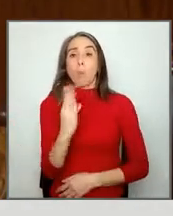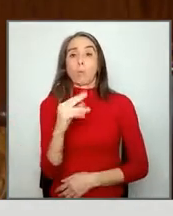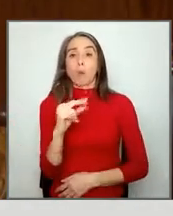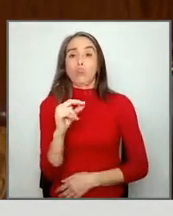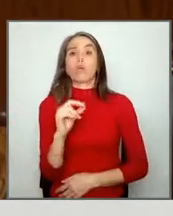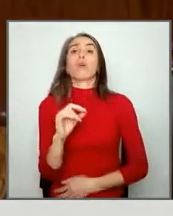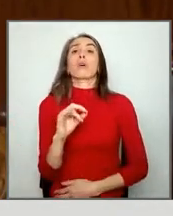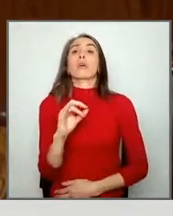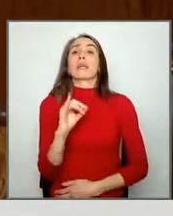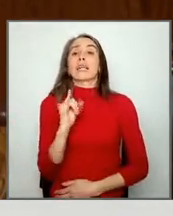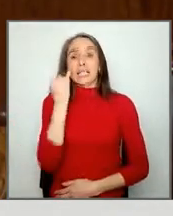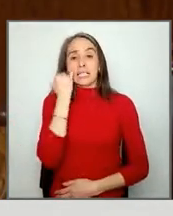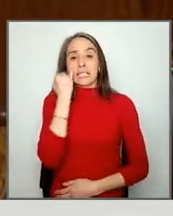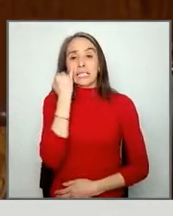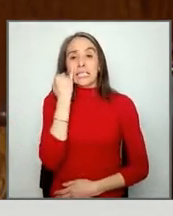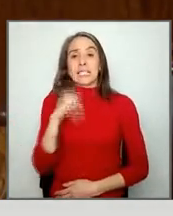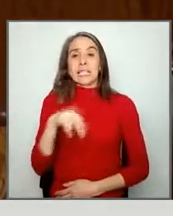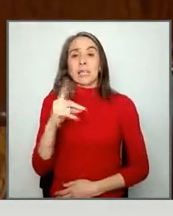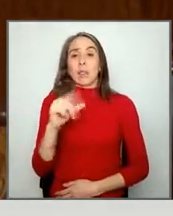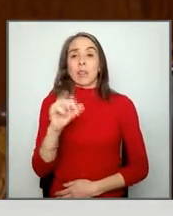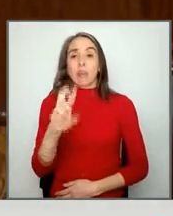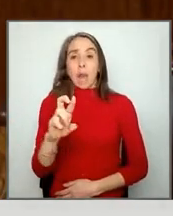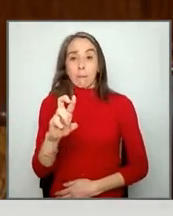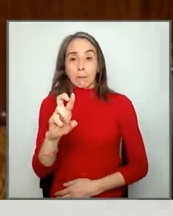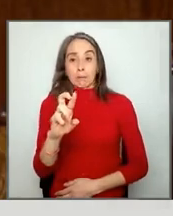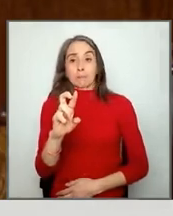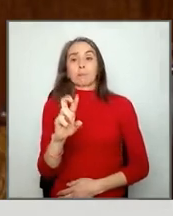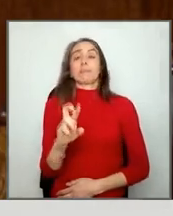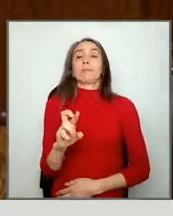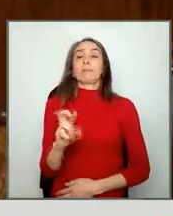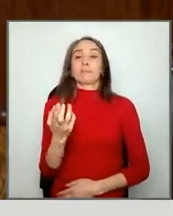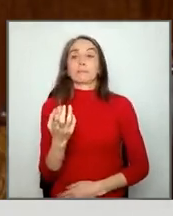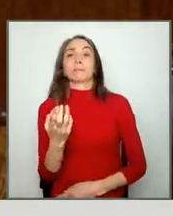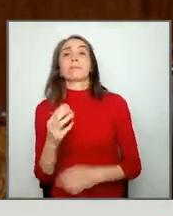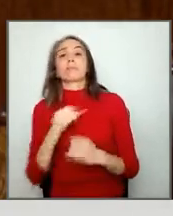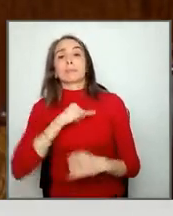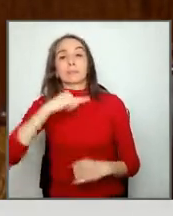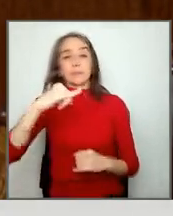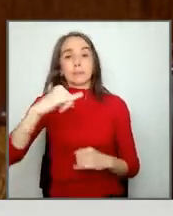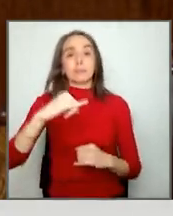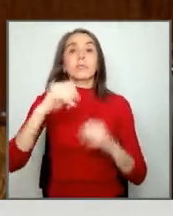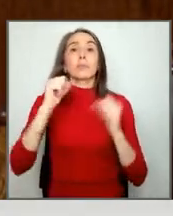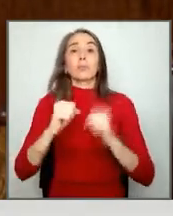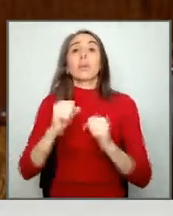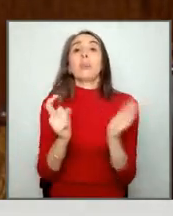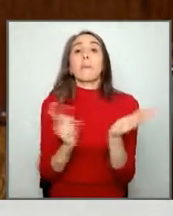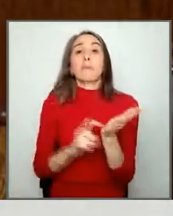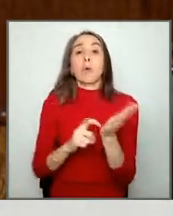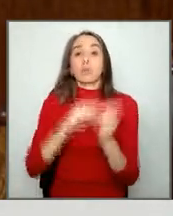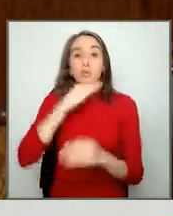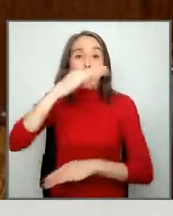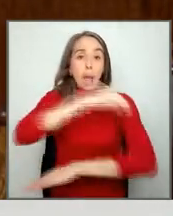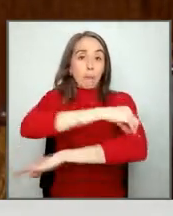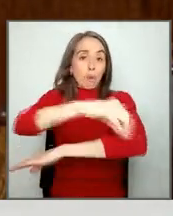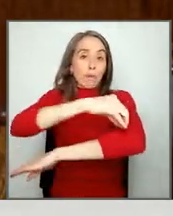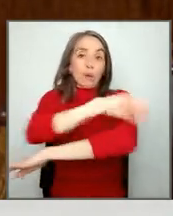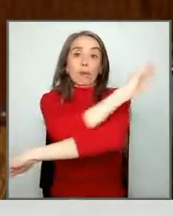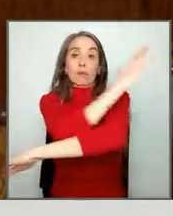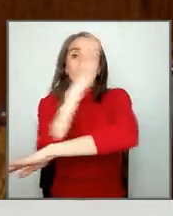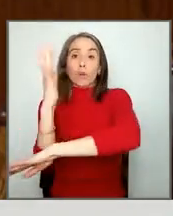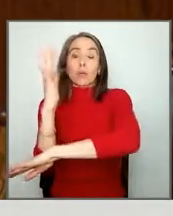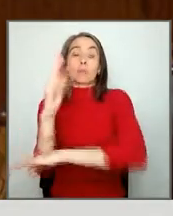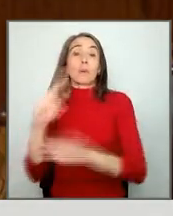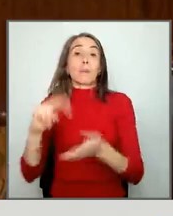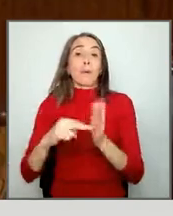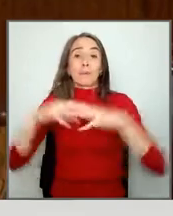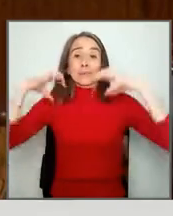desarrollo agropecuario indap con el objeto de dar continuidad a la producción agrícola en situaciones de graves escasez hídrica donde